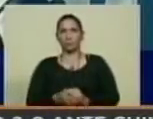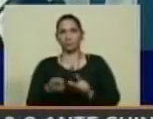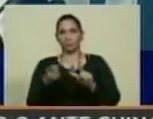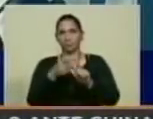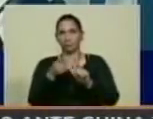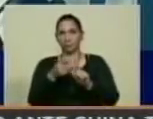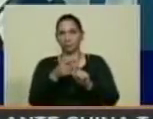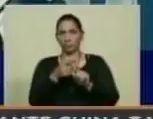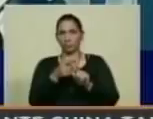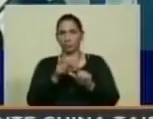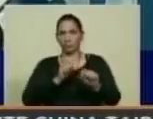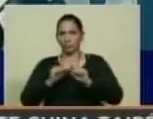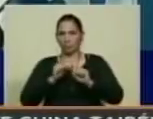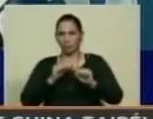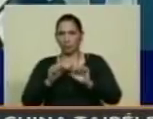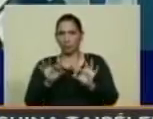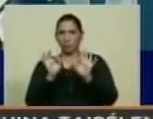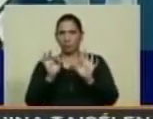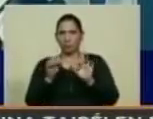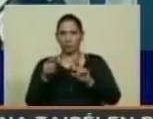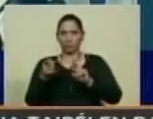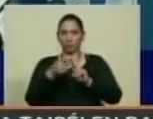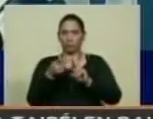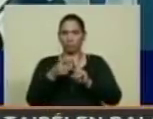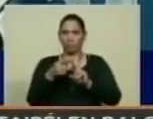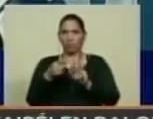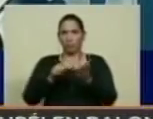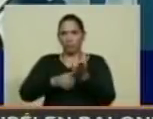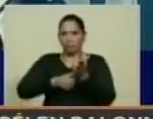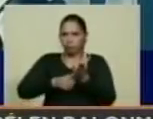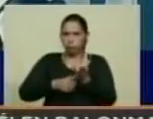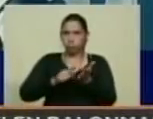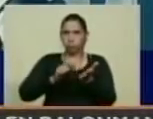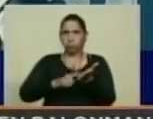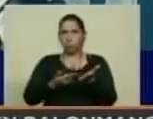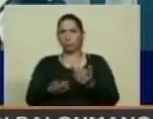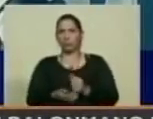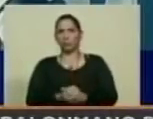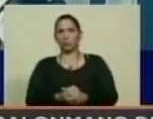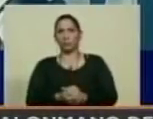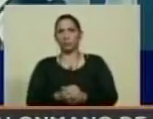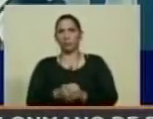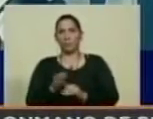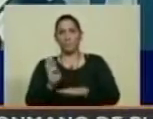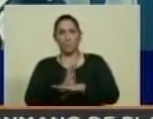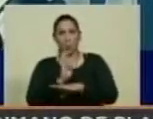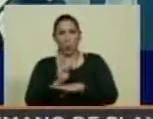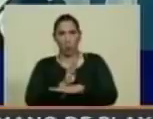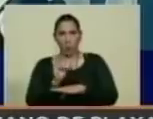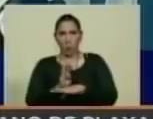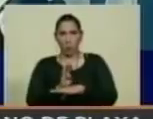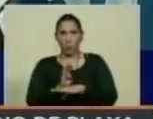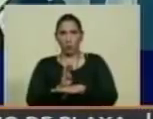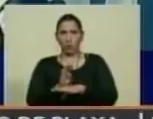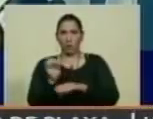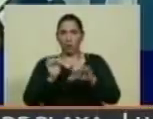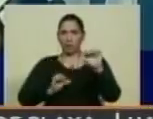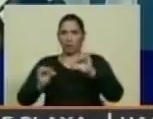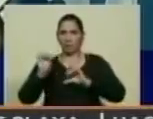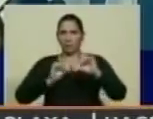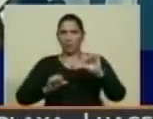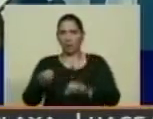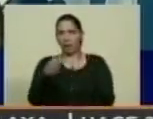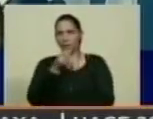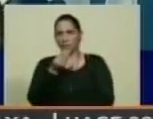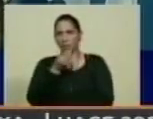Activaciones especiales. Necrodactilia. Experticia biológica y experticia química de alimentos y